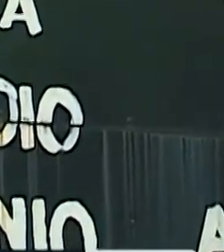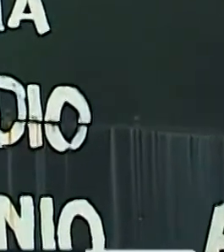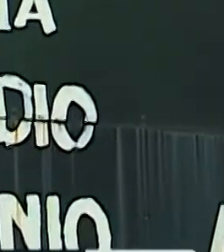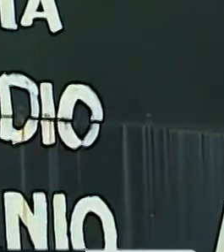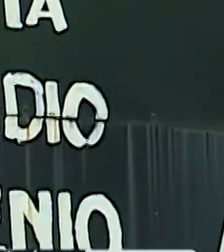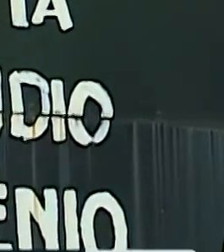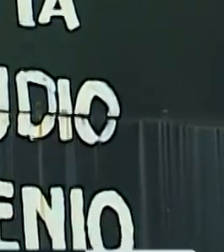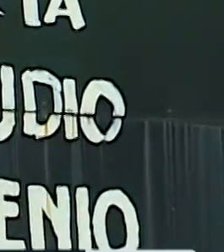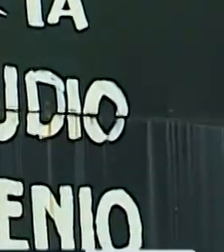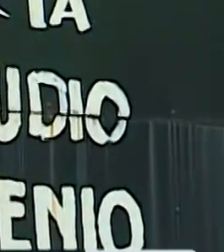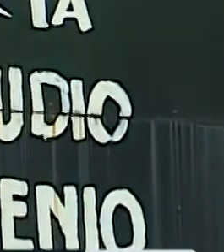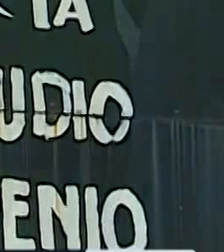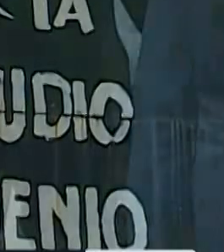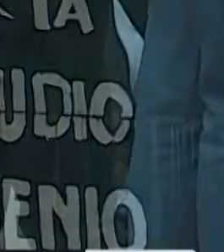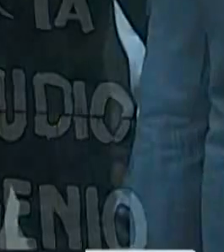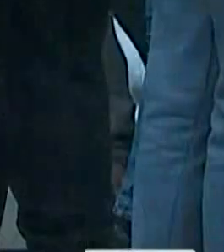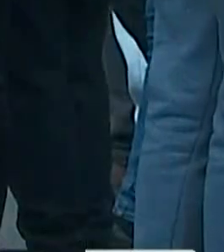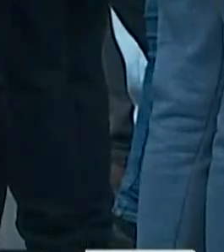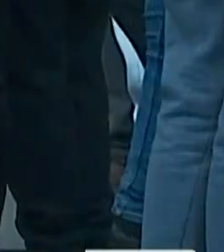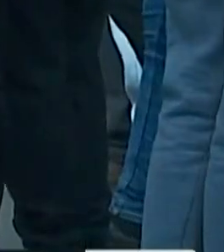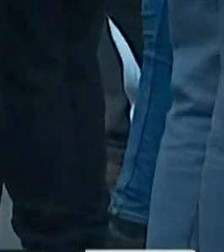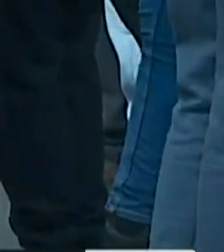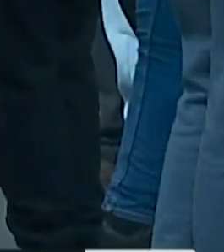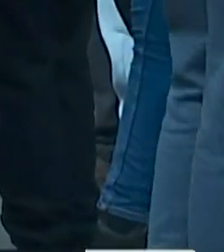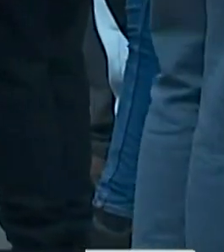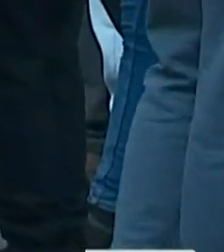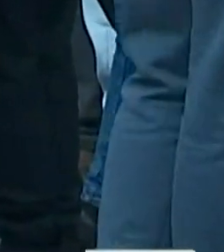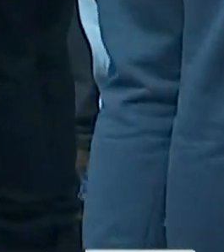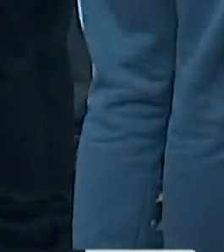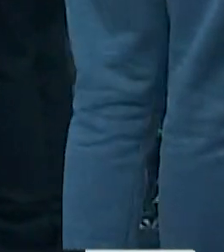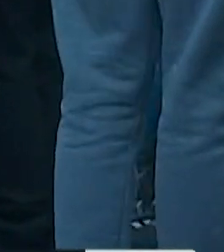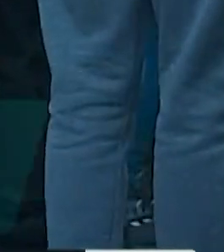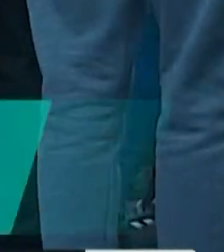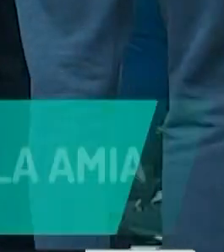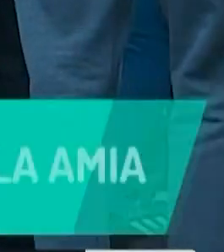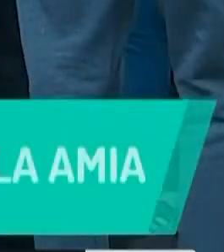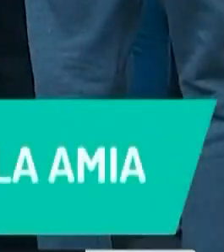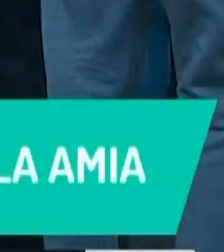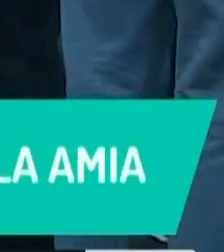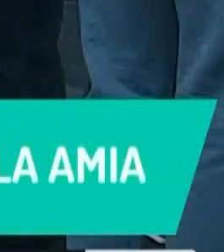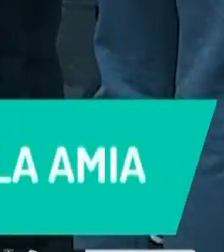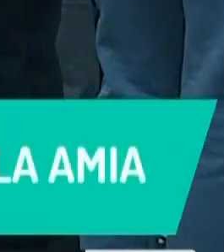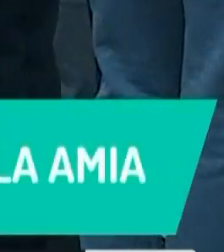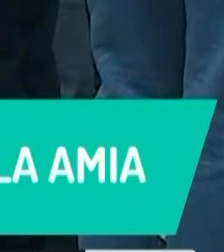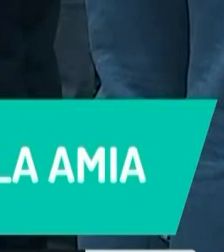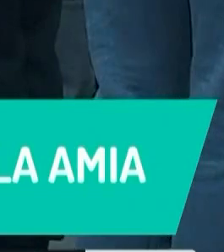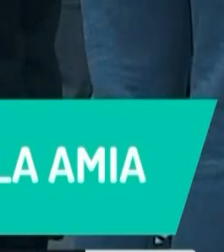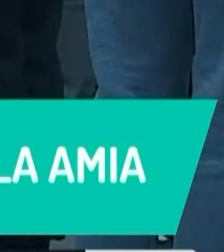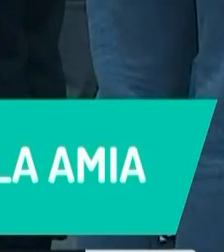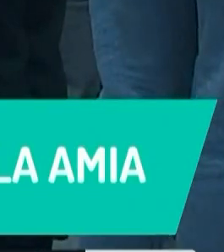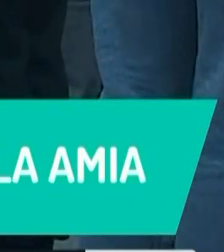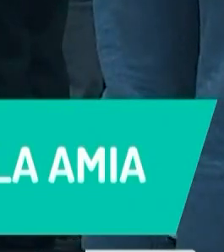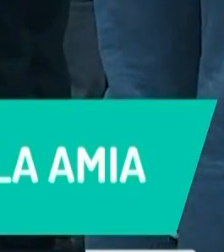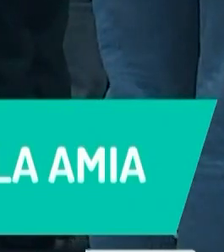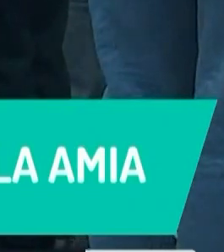Estamos en vivo, transmitiendo desde la puerta de la AMIA en este programa especial. Vamos a compartir ahora imágenes del